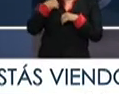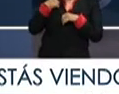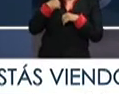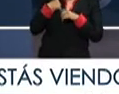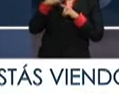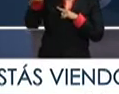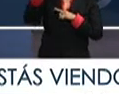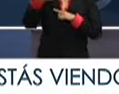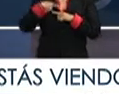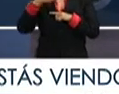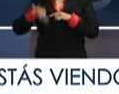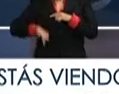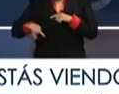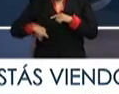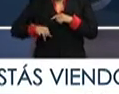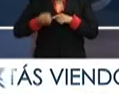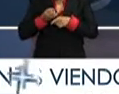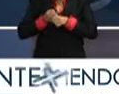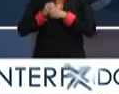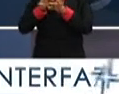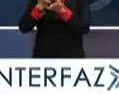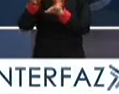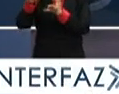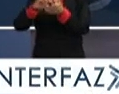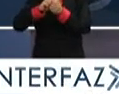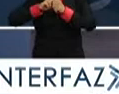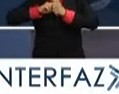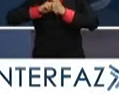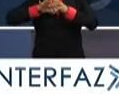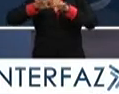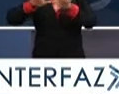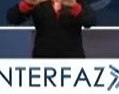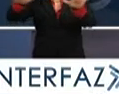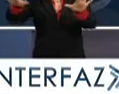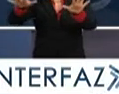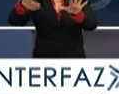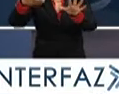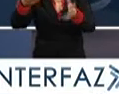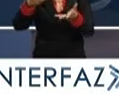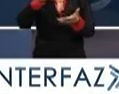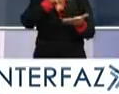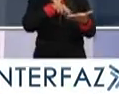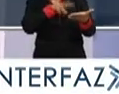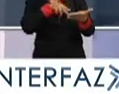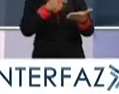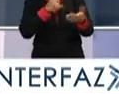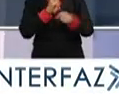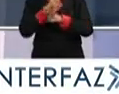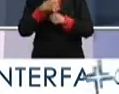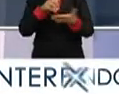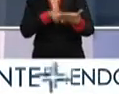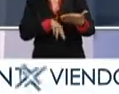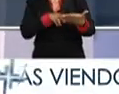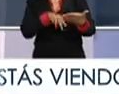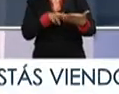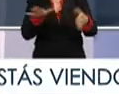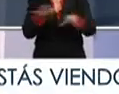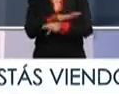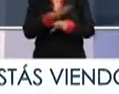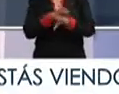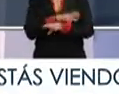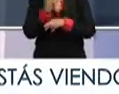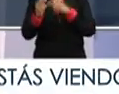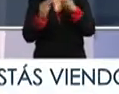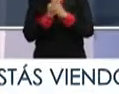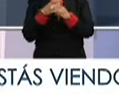la gente lo recibe y se vuelve algo pasivo, porque la información no cambia en